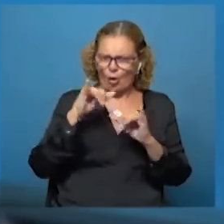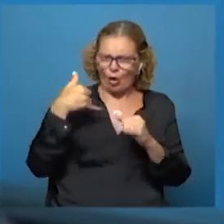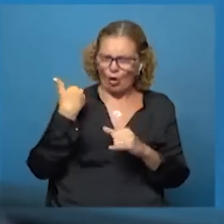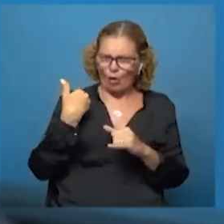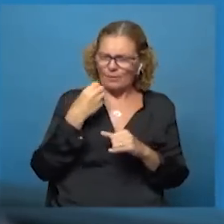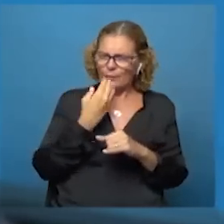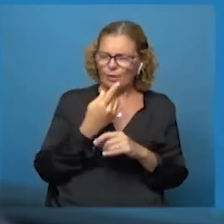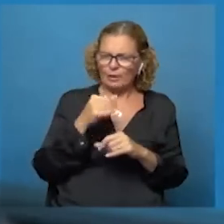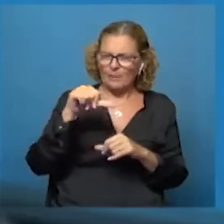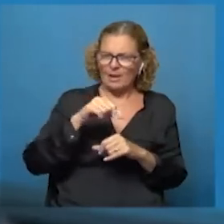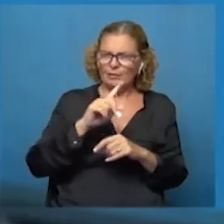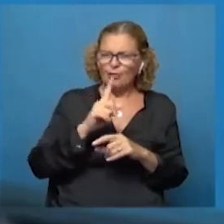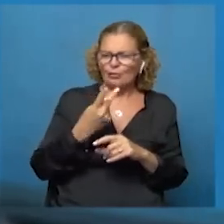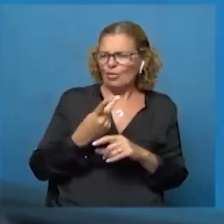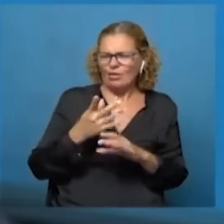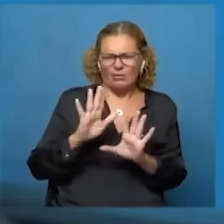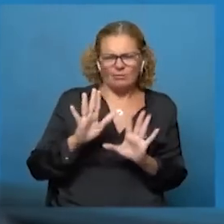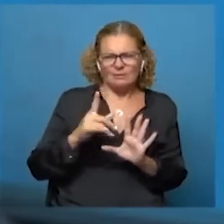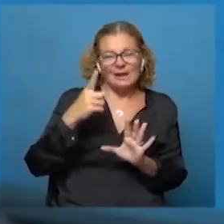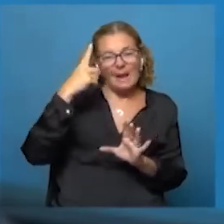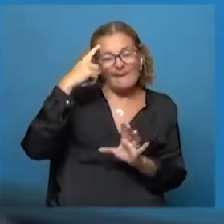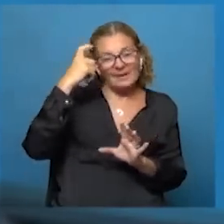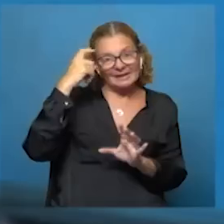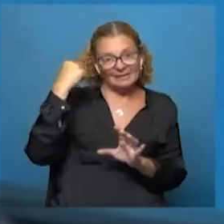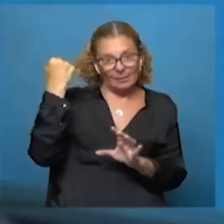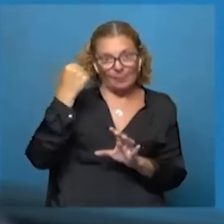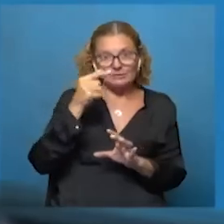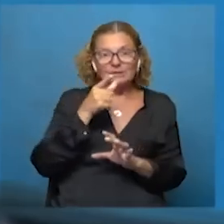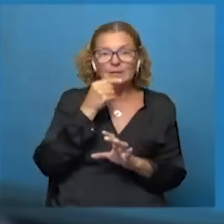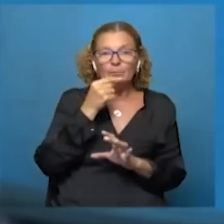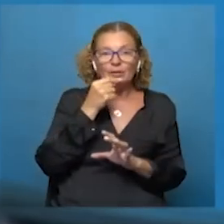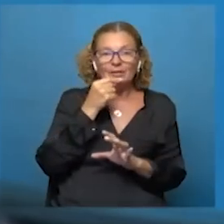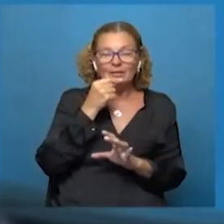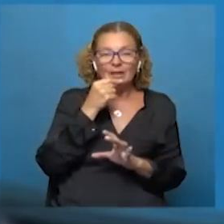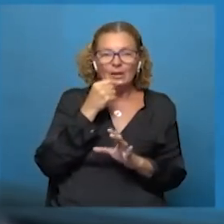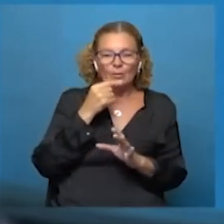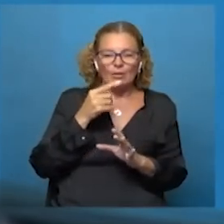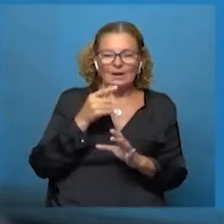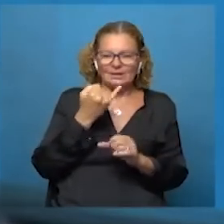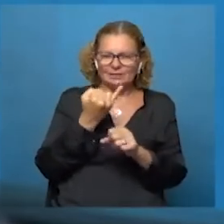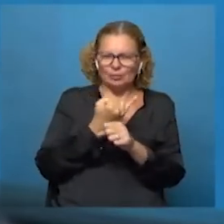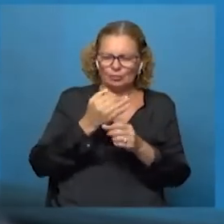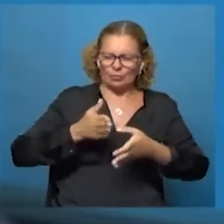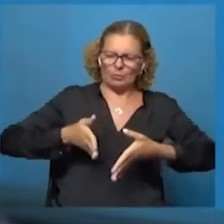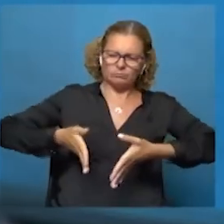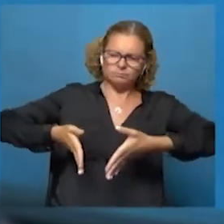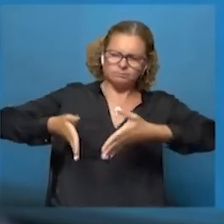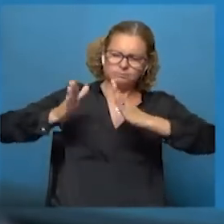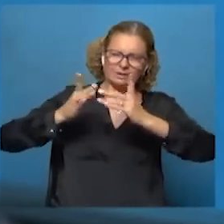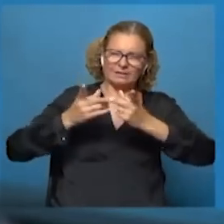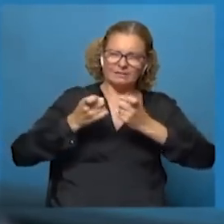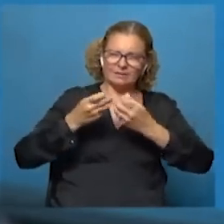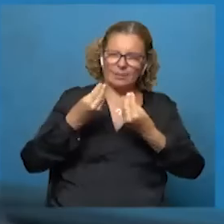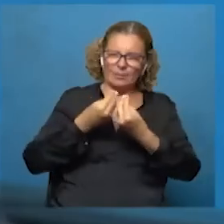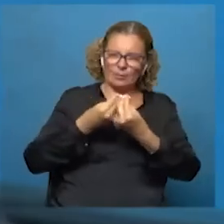bueno o es malo no es ni Bueno ni malo pero la experiencia es clave la policía es una institución muy empírica que requiere mucho de